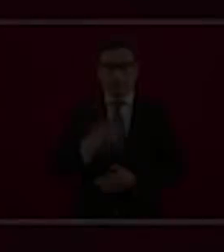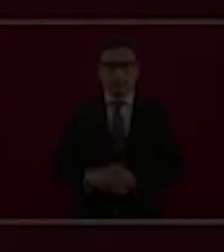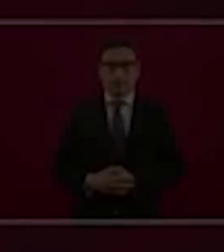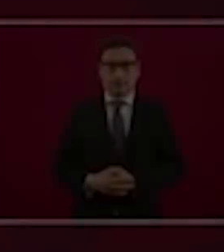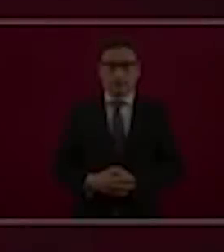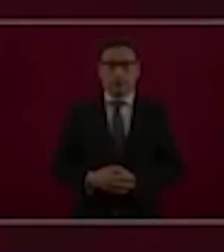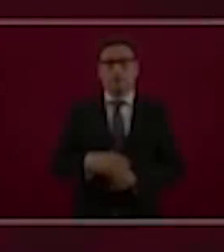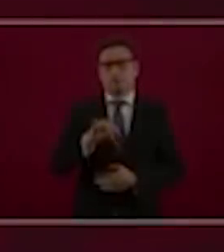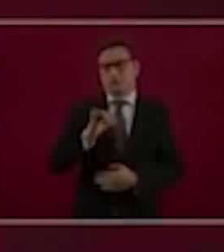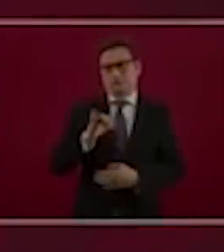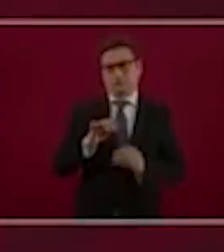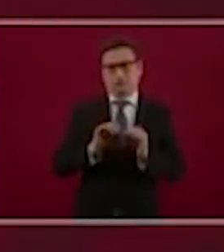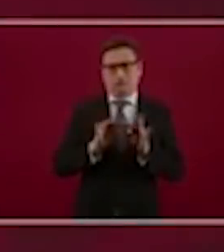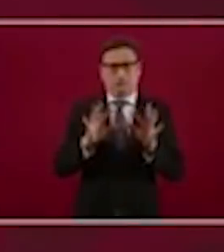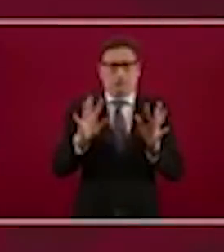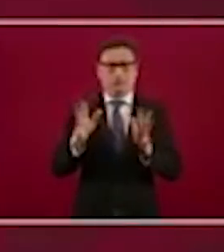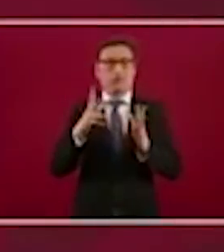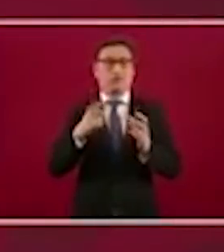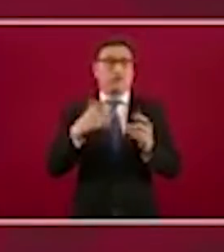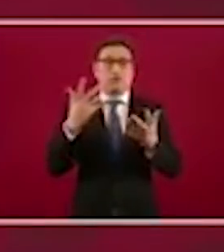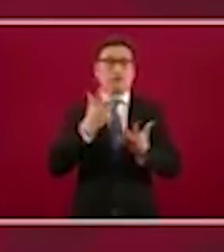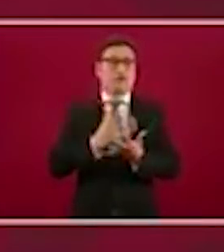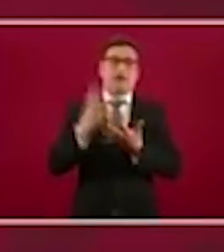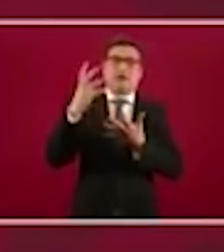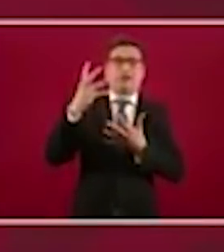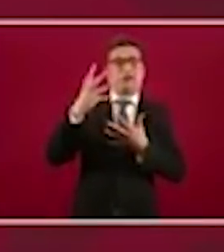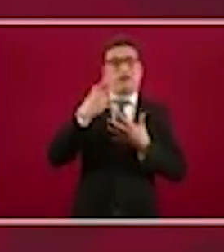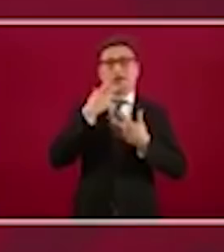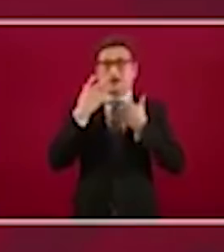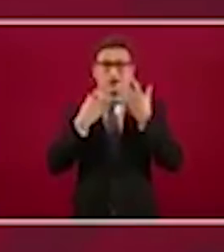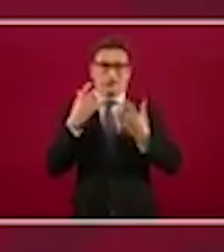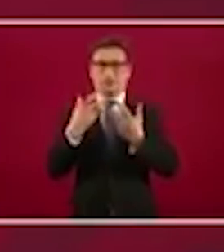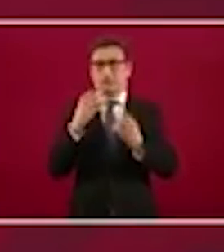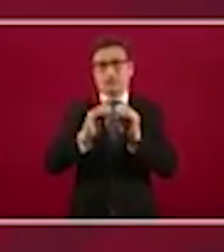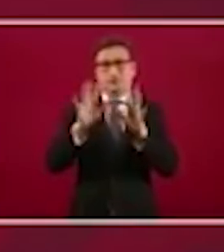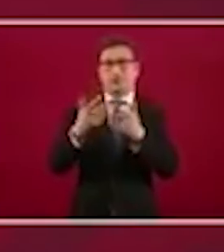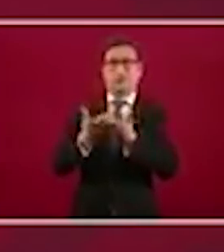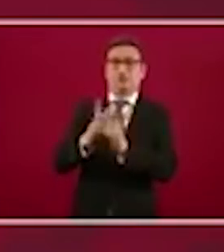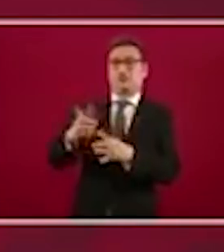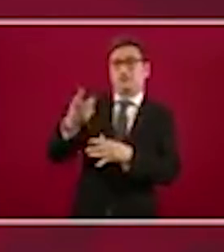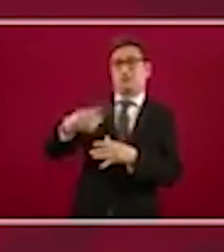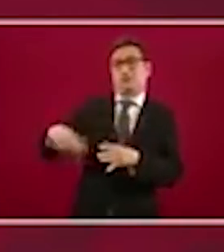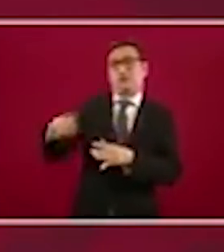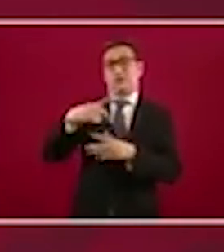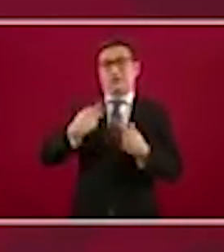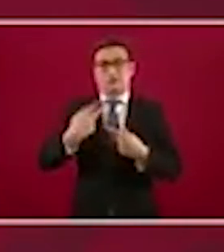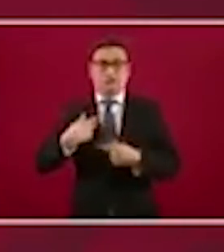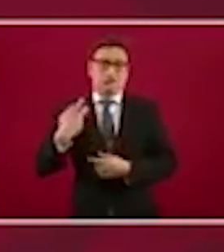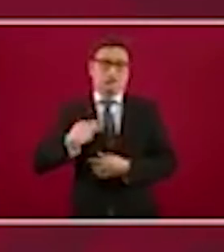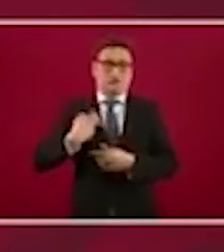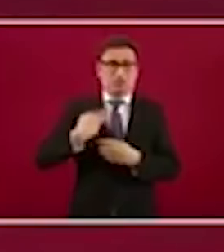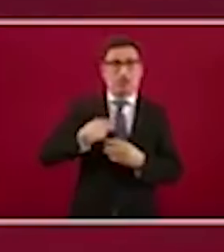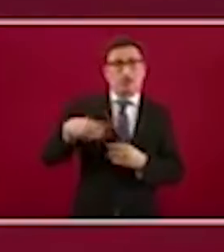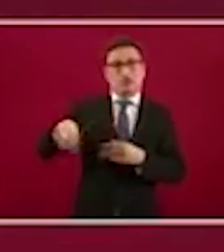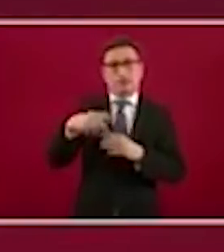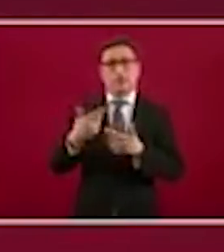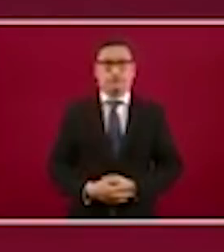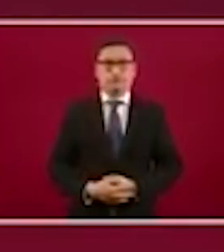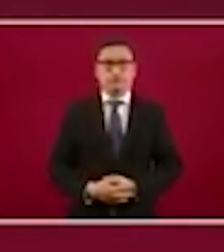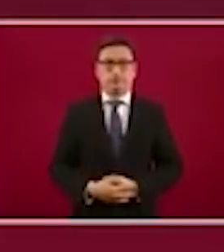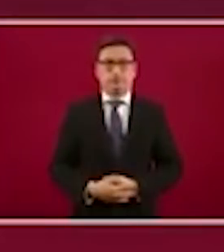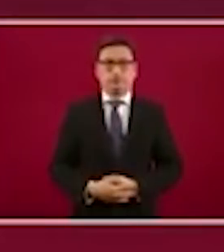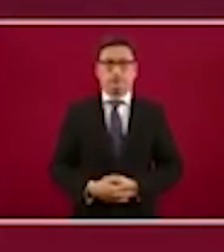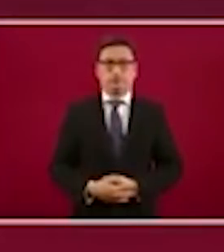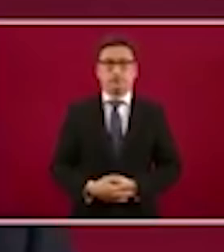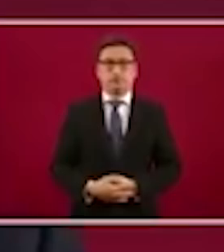Hicieron también un escándalo, ¿no? Nuestros adversarios, los conservadores. Y